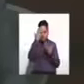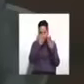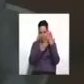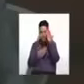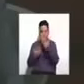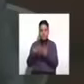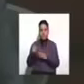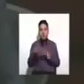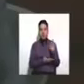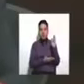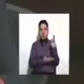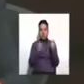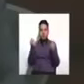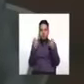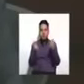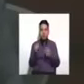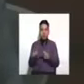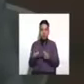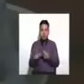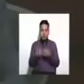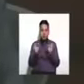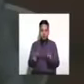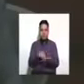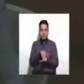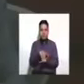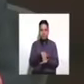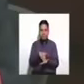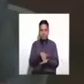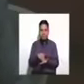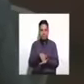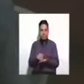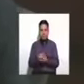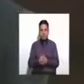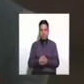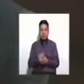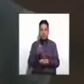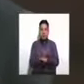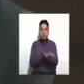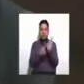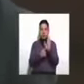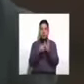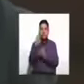exhaustivamente ese modelo financiero que es insostenible y que no es creíble que se le presentó al país. Muchas gracias.